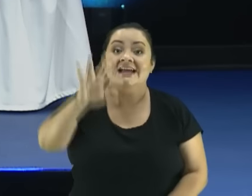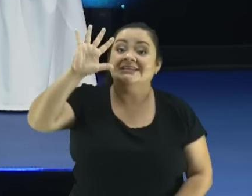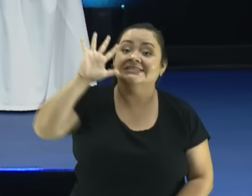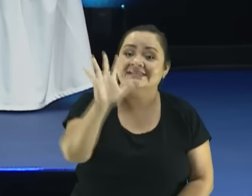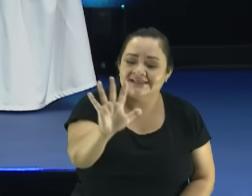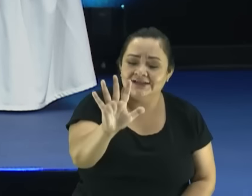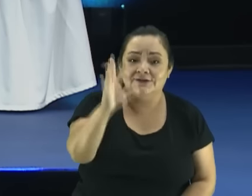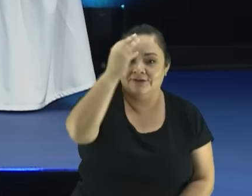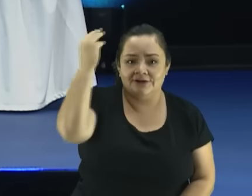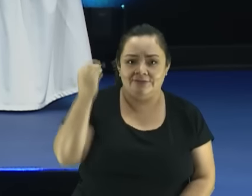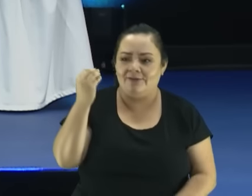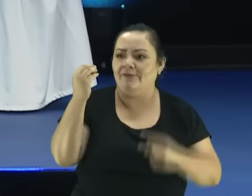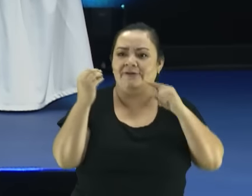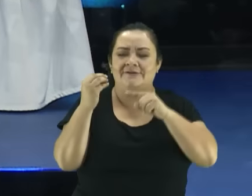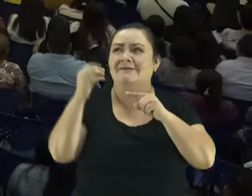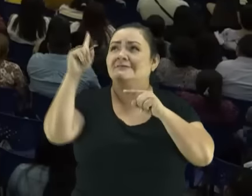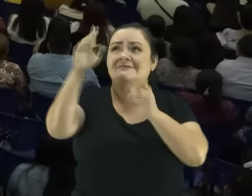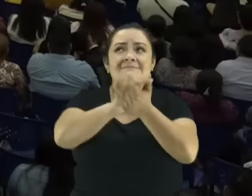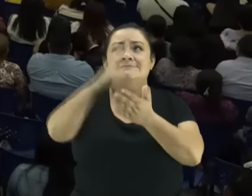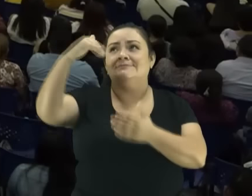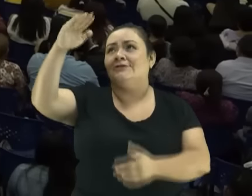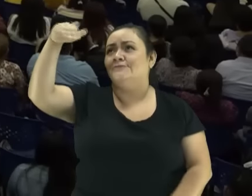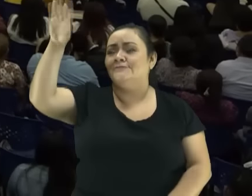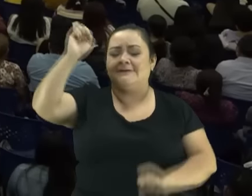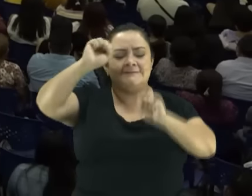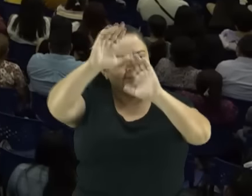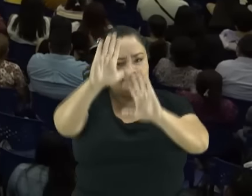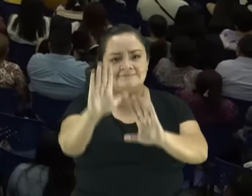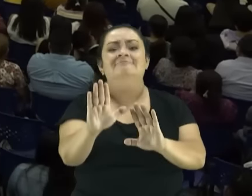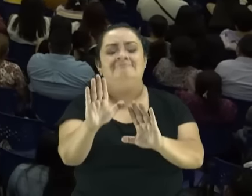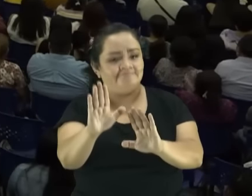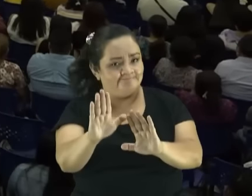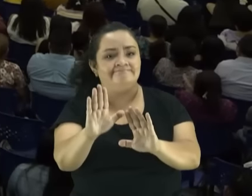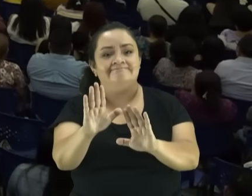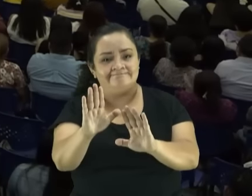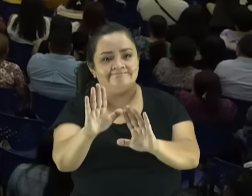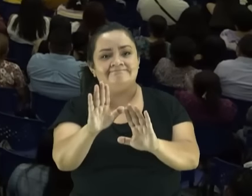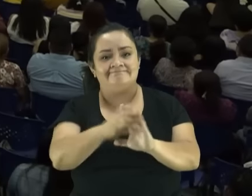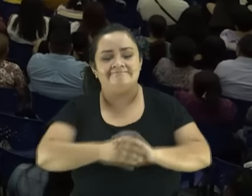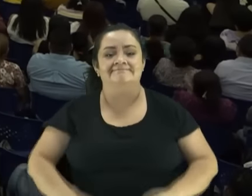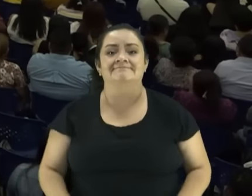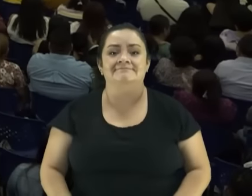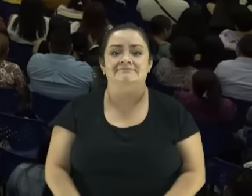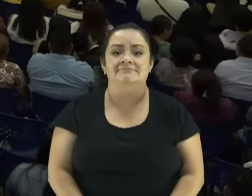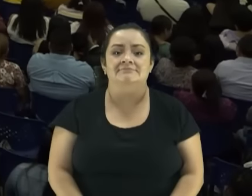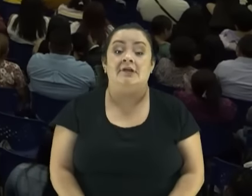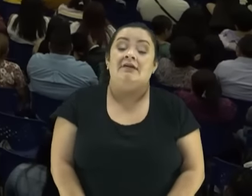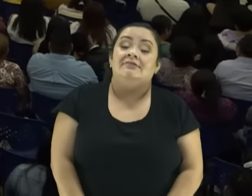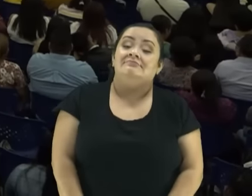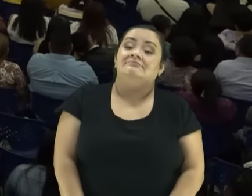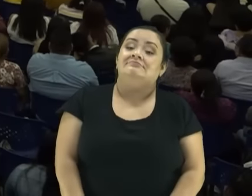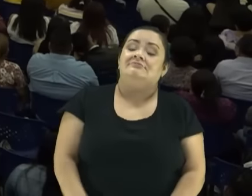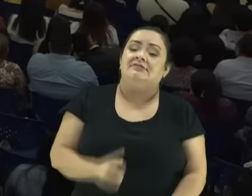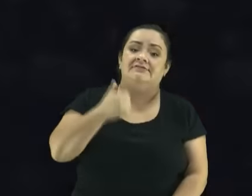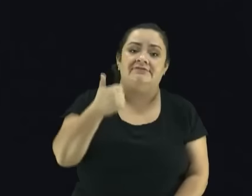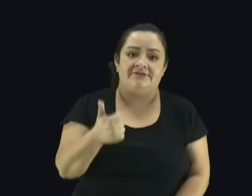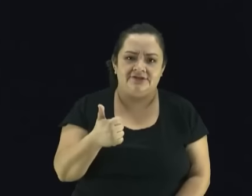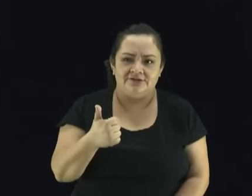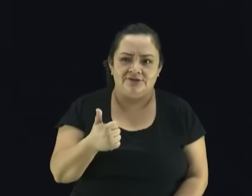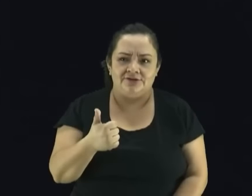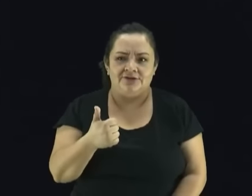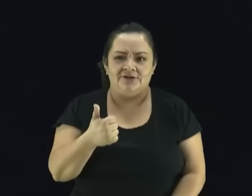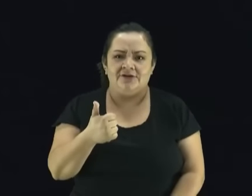tengan la unción del Espíritu Santo graduamos a 20 Gloria a Cristo que pueden ir hasta lo último de la Tierra Ah qué bueno qué bueno que se